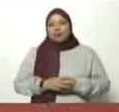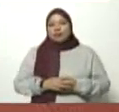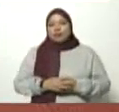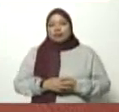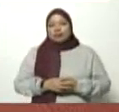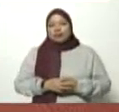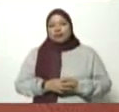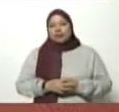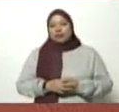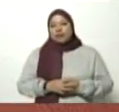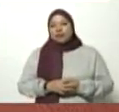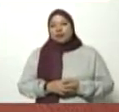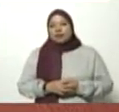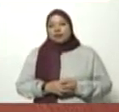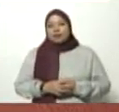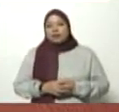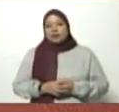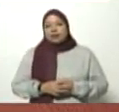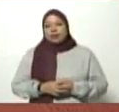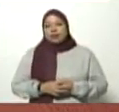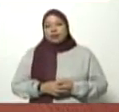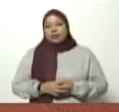No. No.